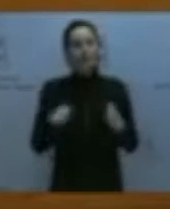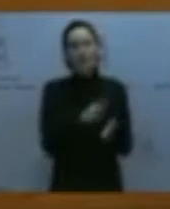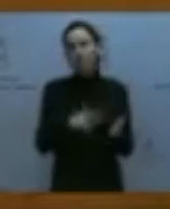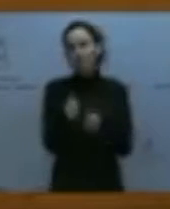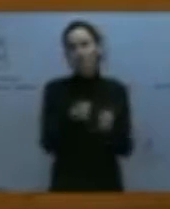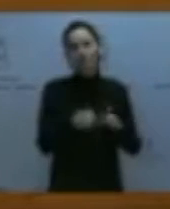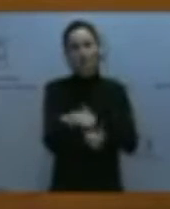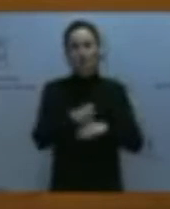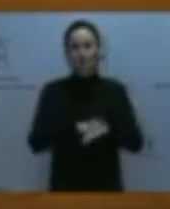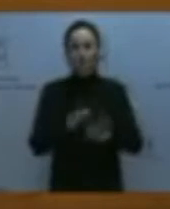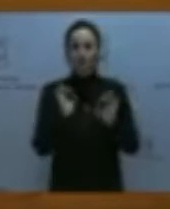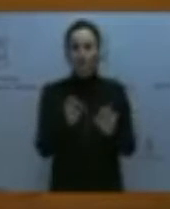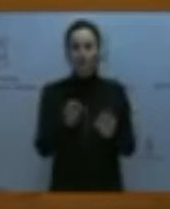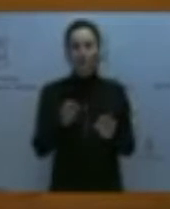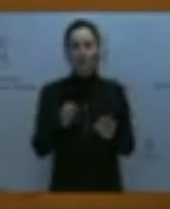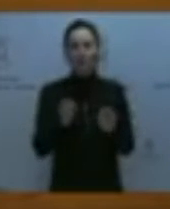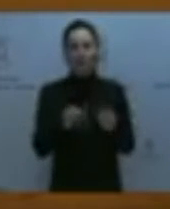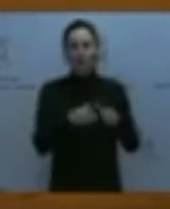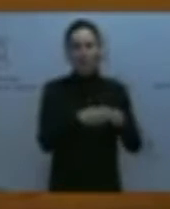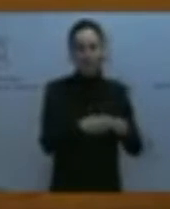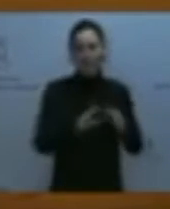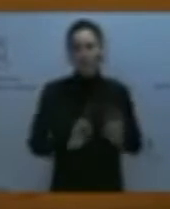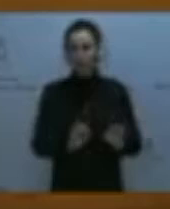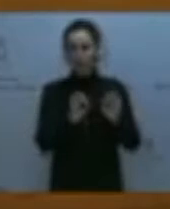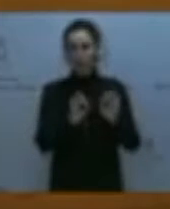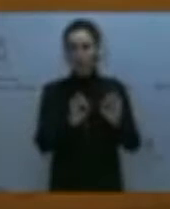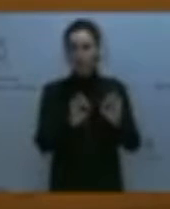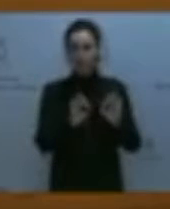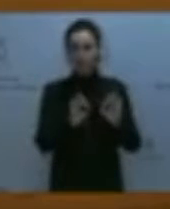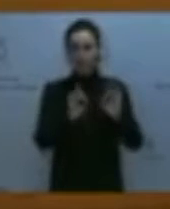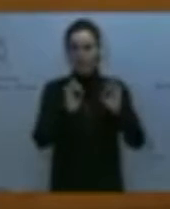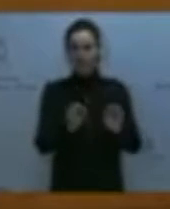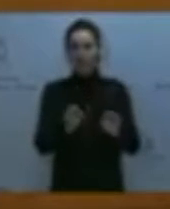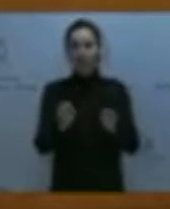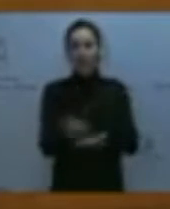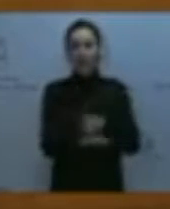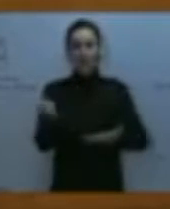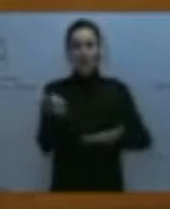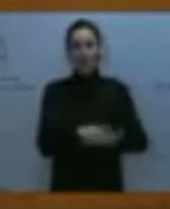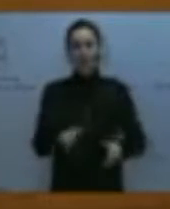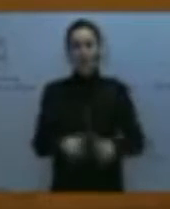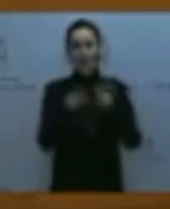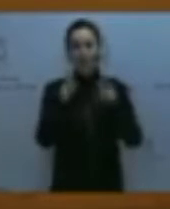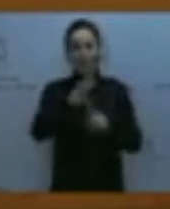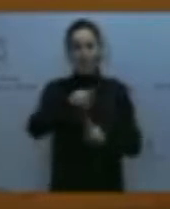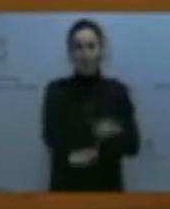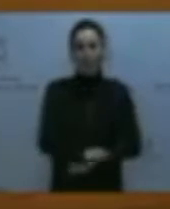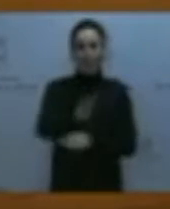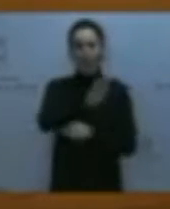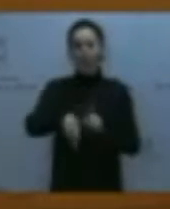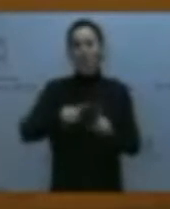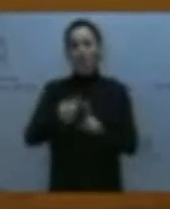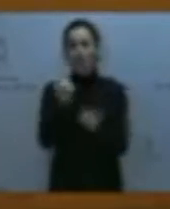al recurso por ser la flota de mayores beneficios socioambientales y económicos que aportan